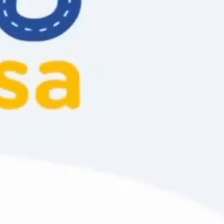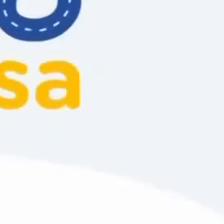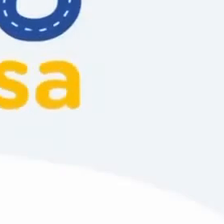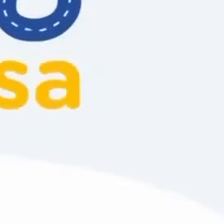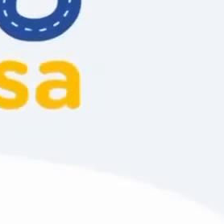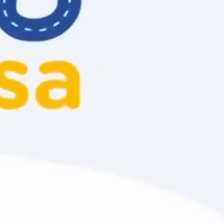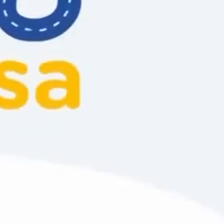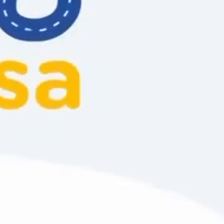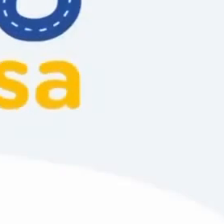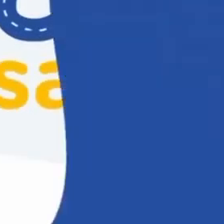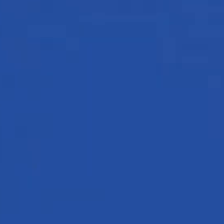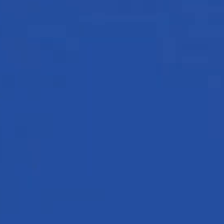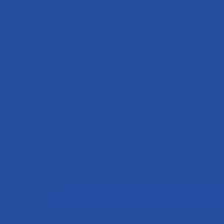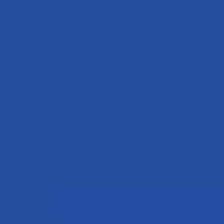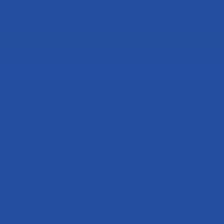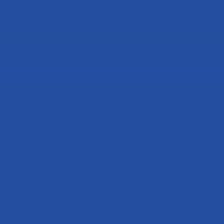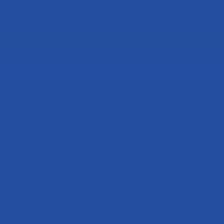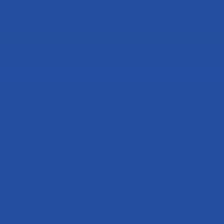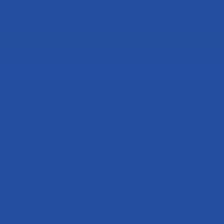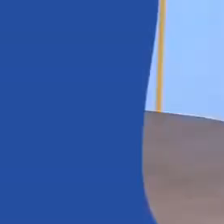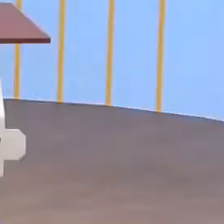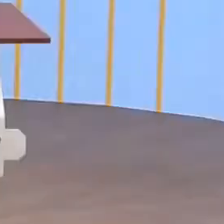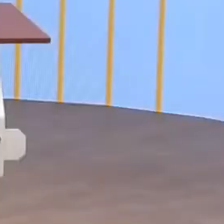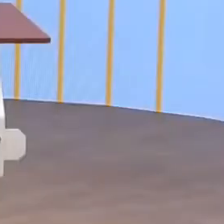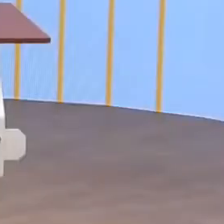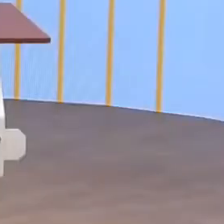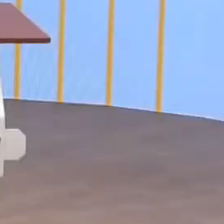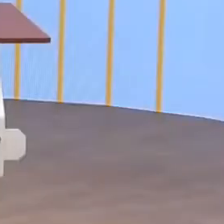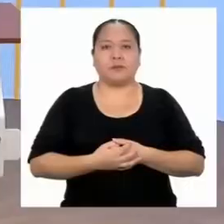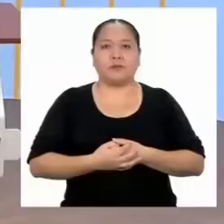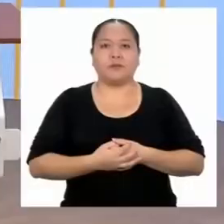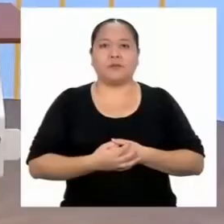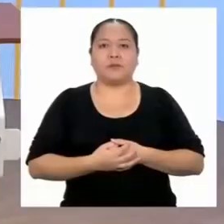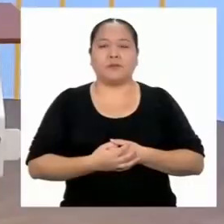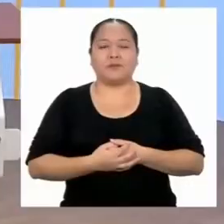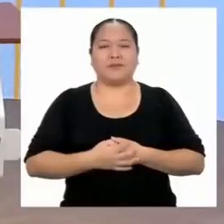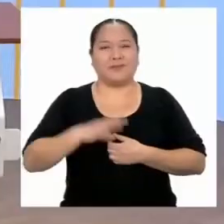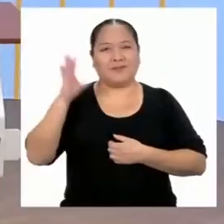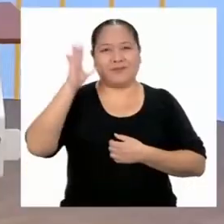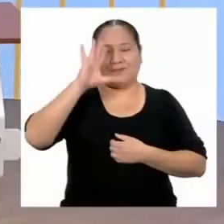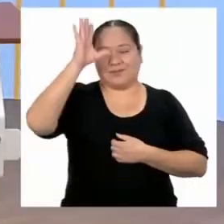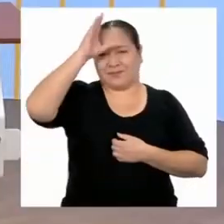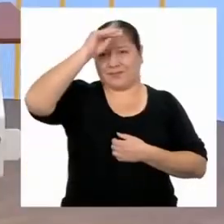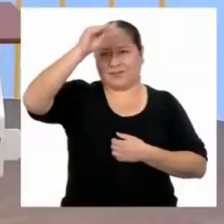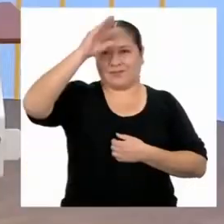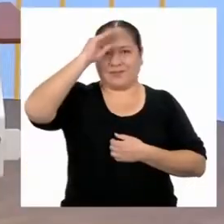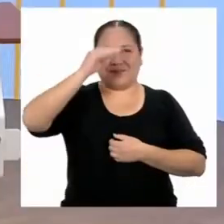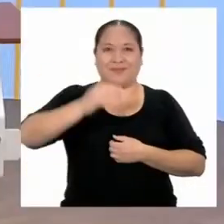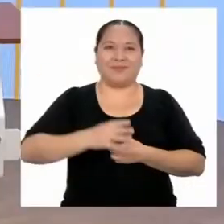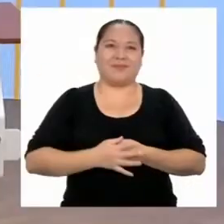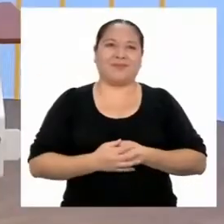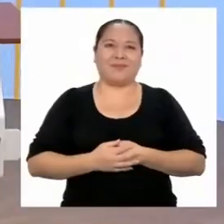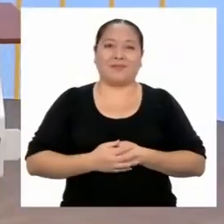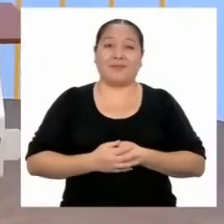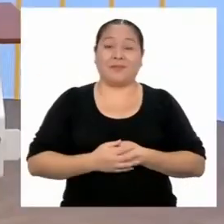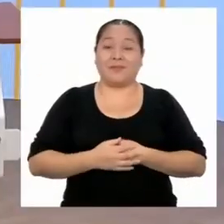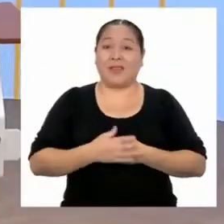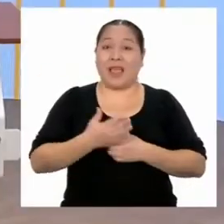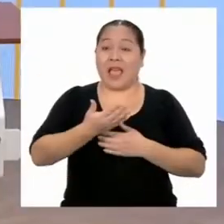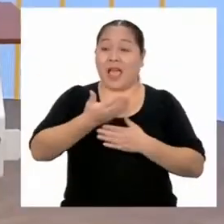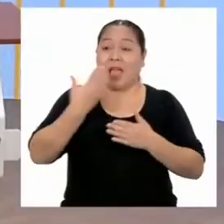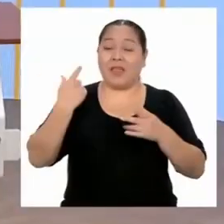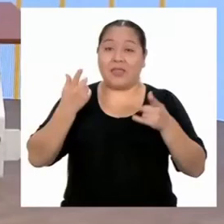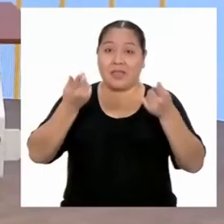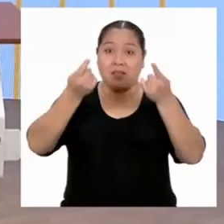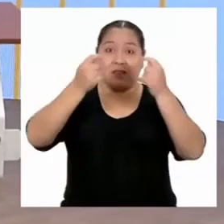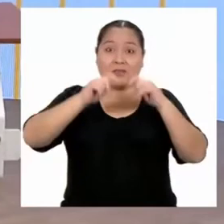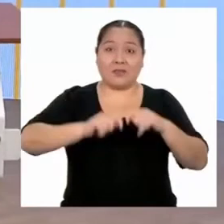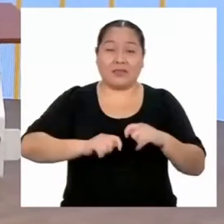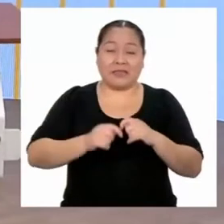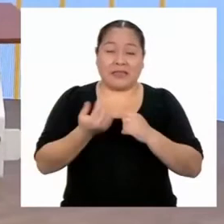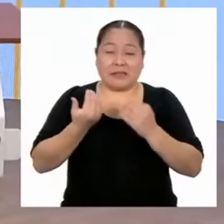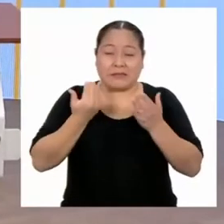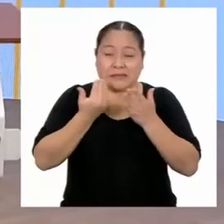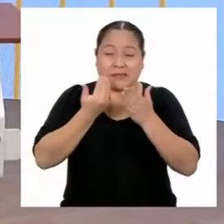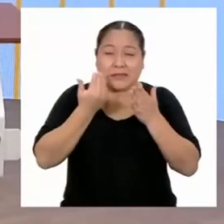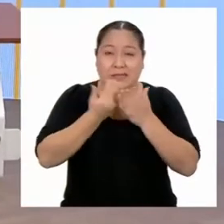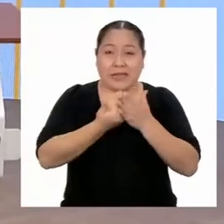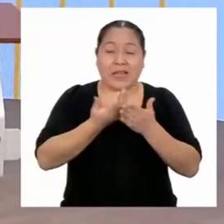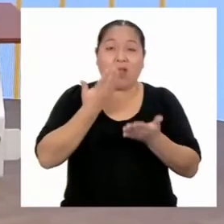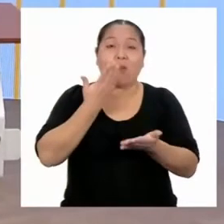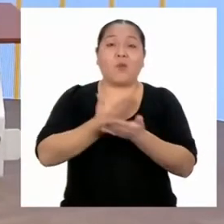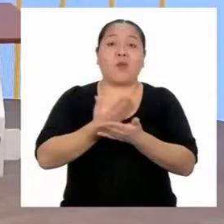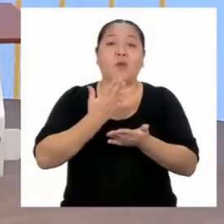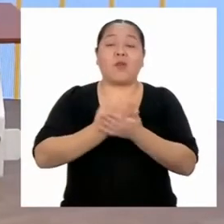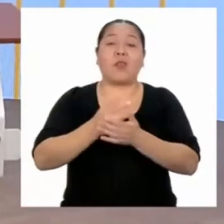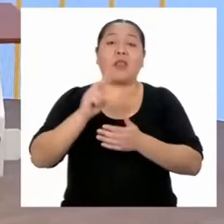Hola chicas y chicos. Antes de la pausa estábamos a punto de probar